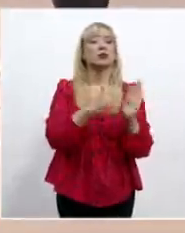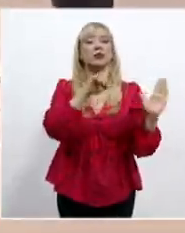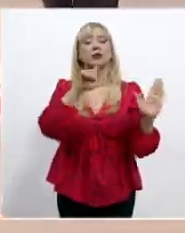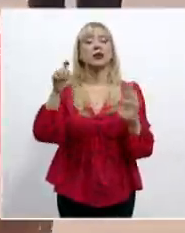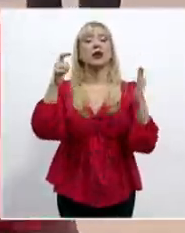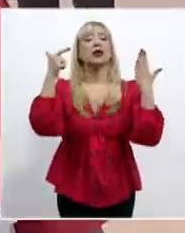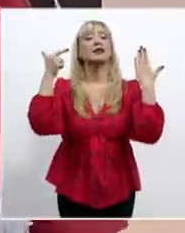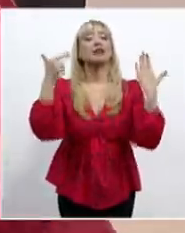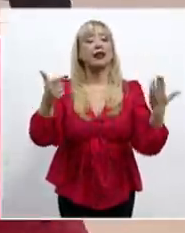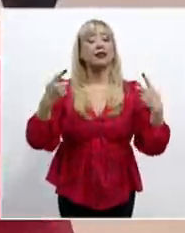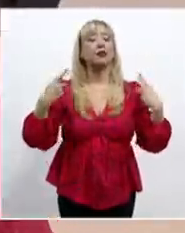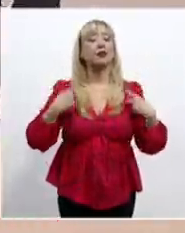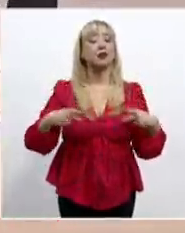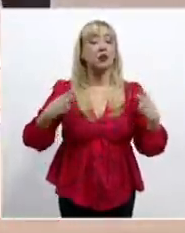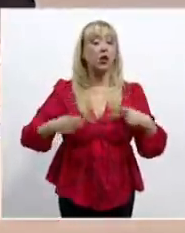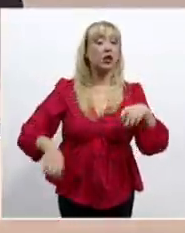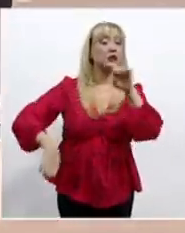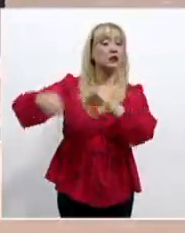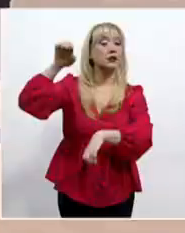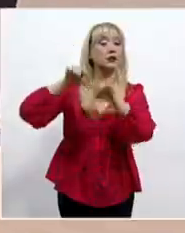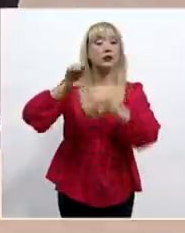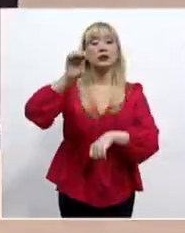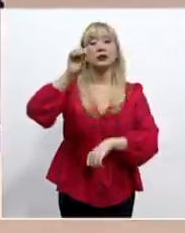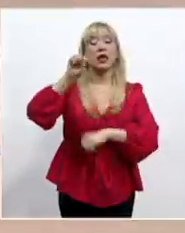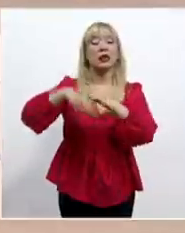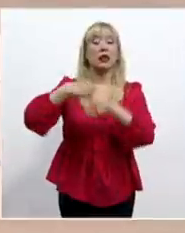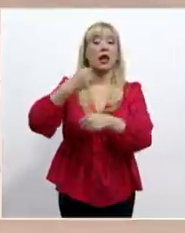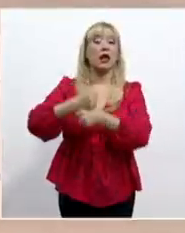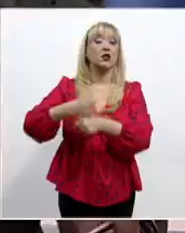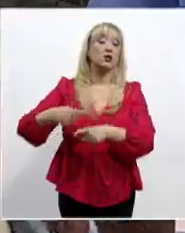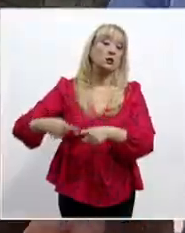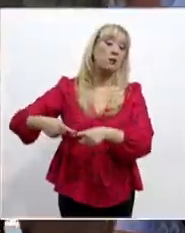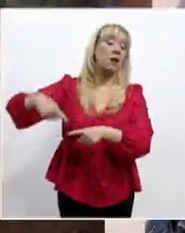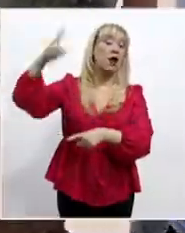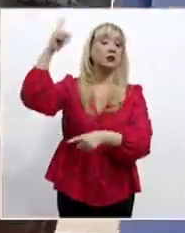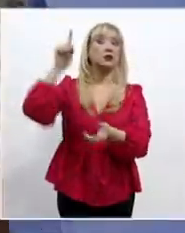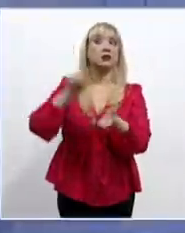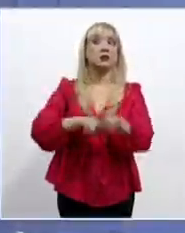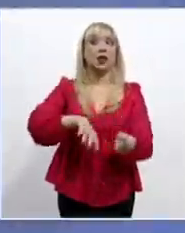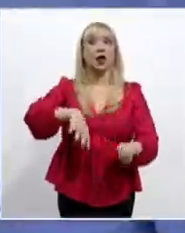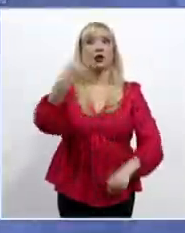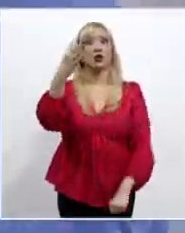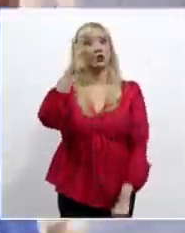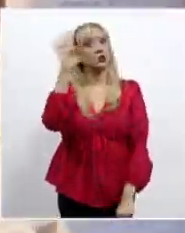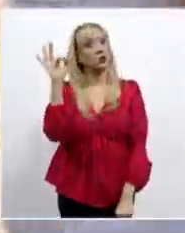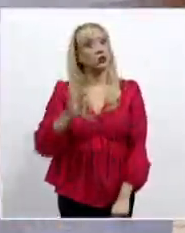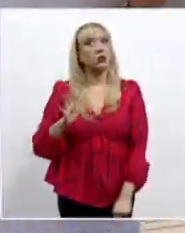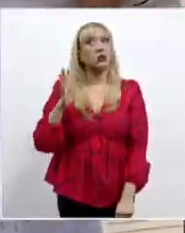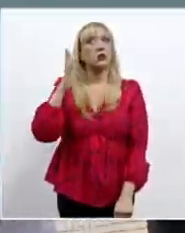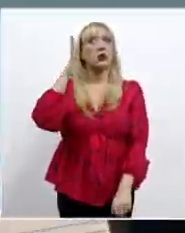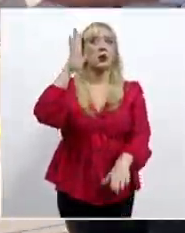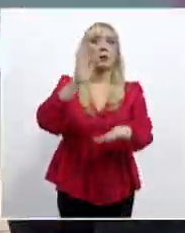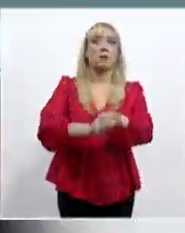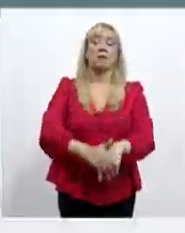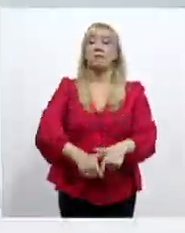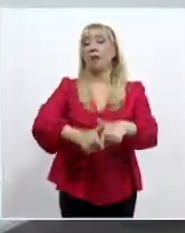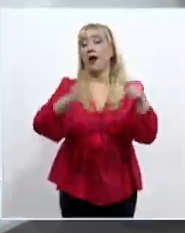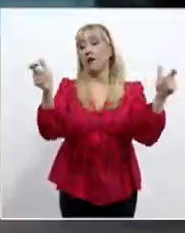17.958.707 personas mayores de 60 años, lo que equivale al 14% de la población.